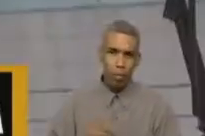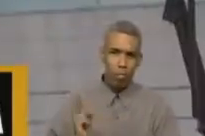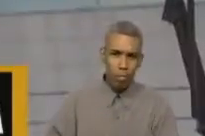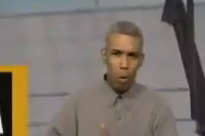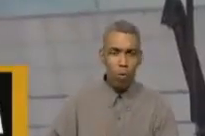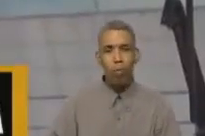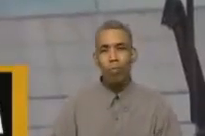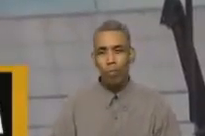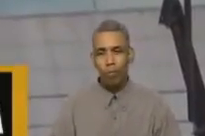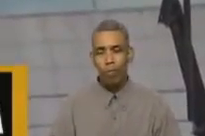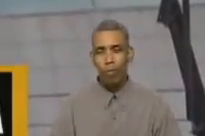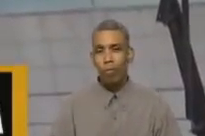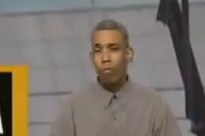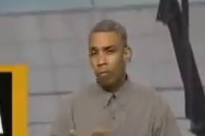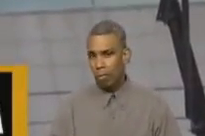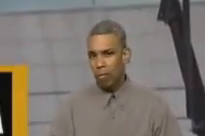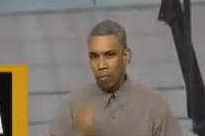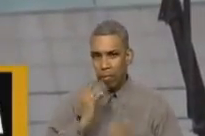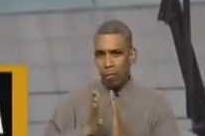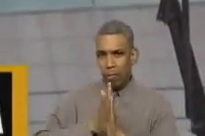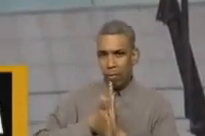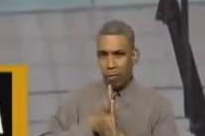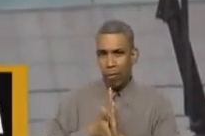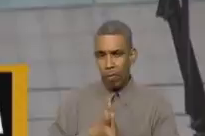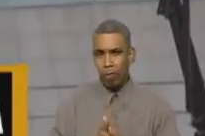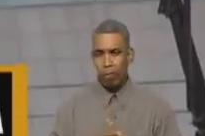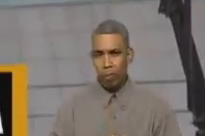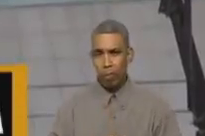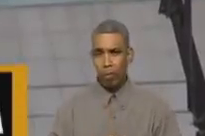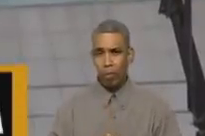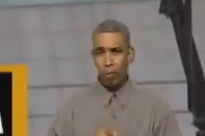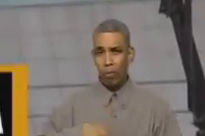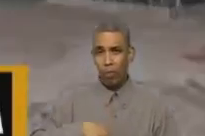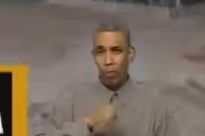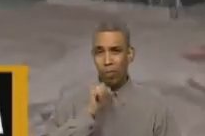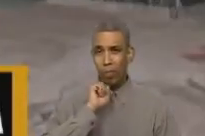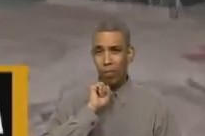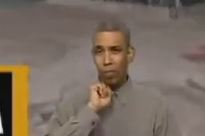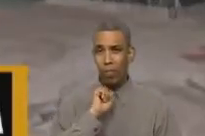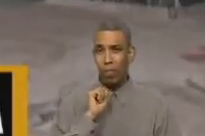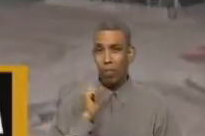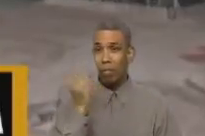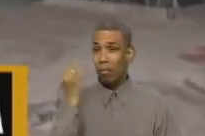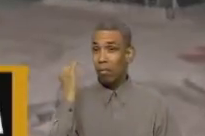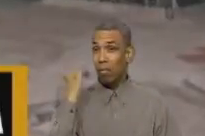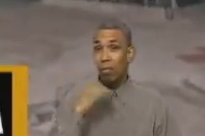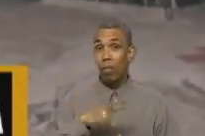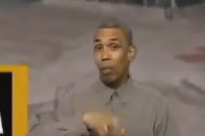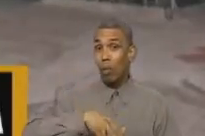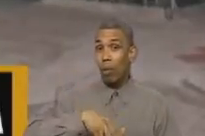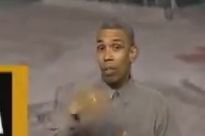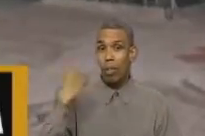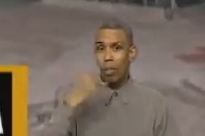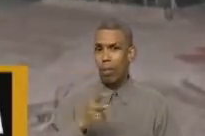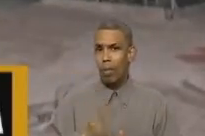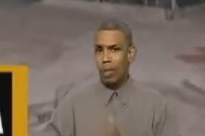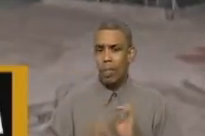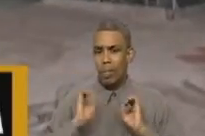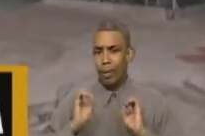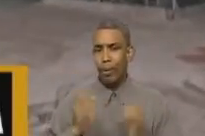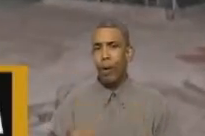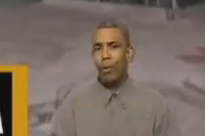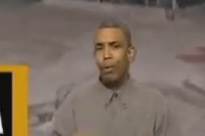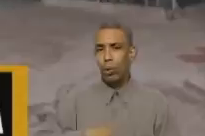podemos brindar a esta hora de la tarde. Cabe resaltar que en la ciudad de Barranca Bermeja no se presentaba este tipo de hechos desde hace aproximadamente